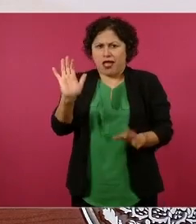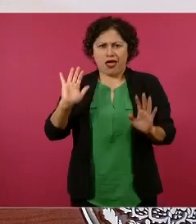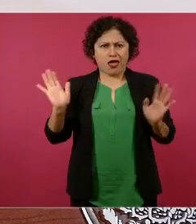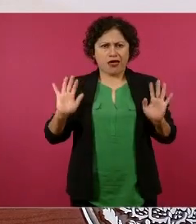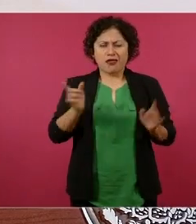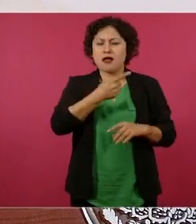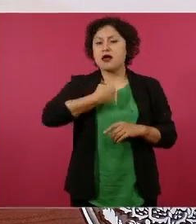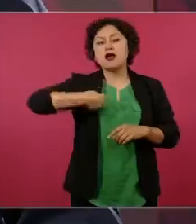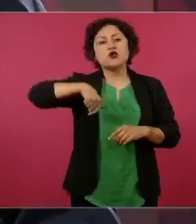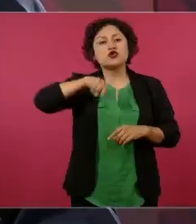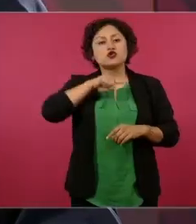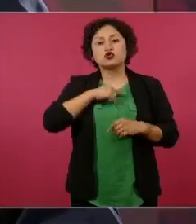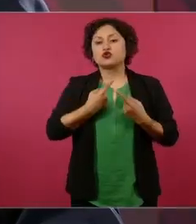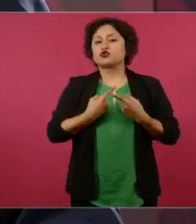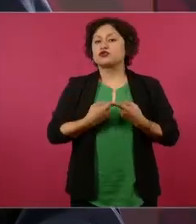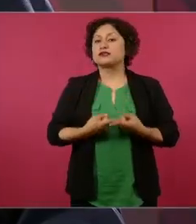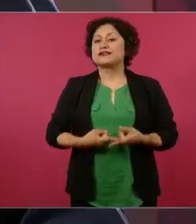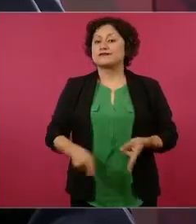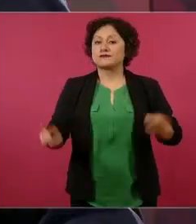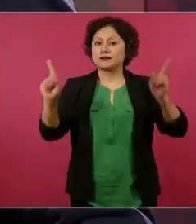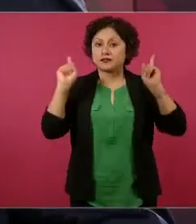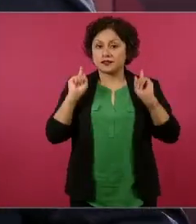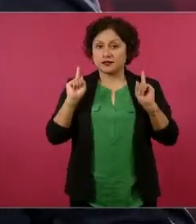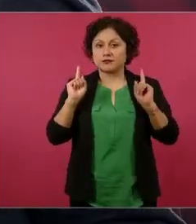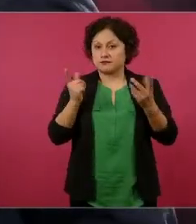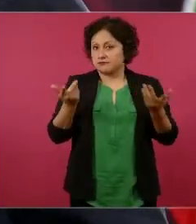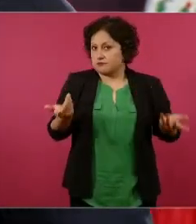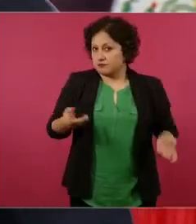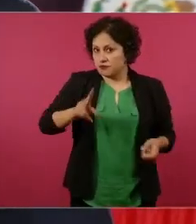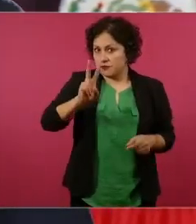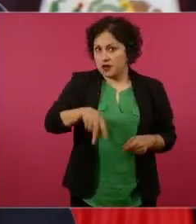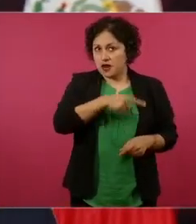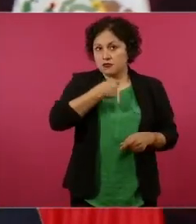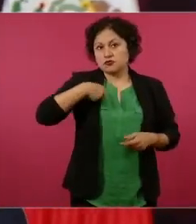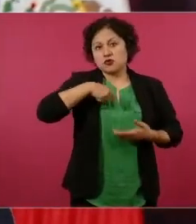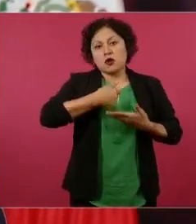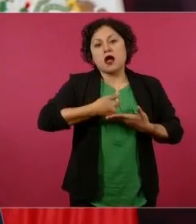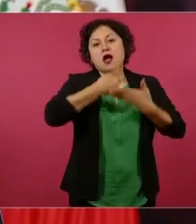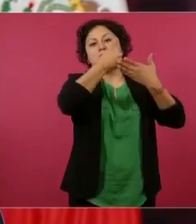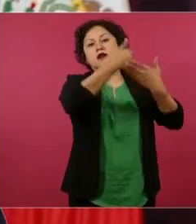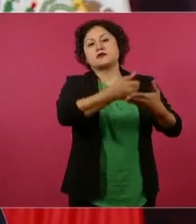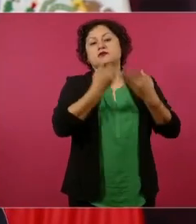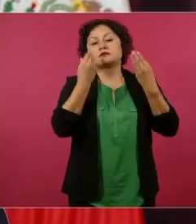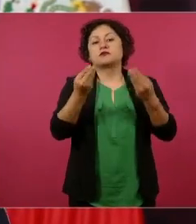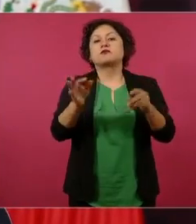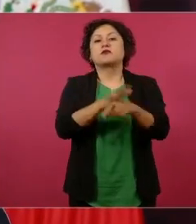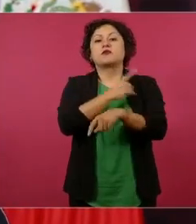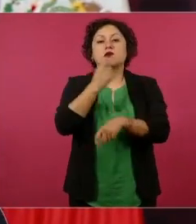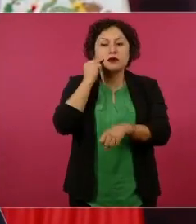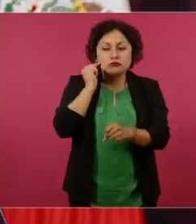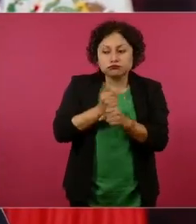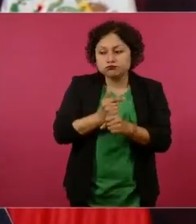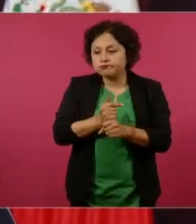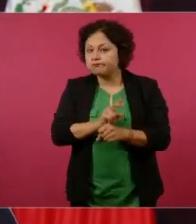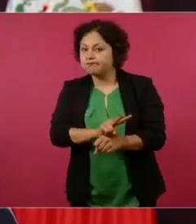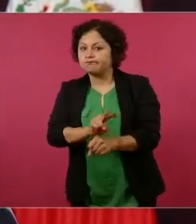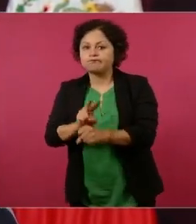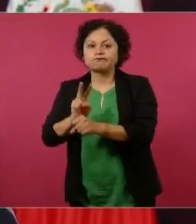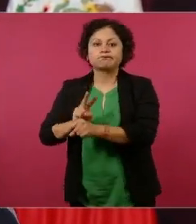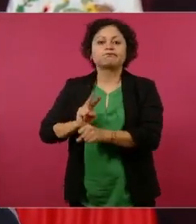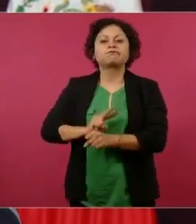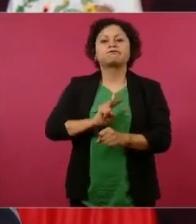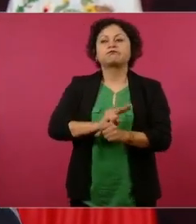porque evitamos que se trafique